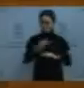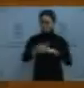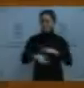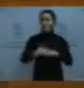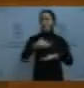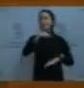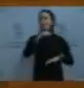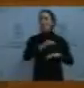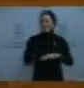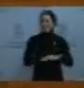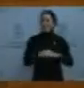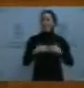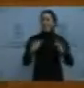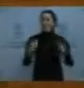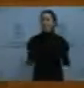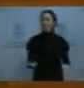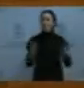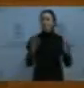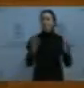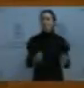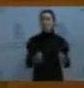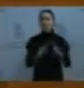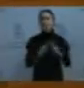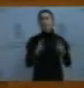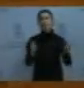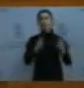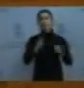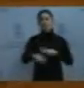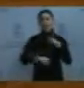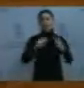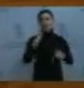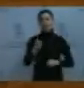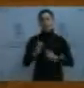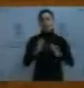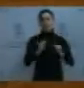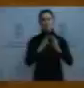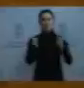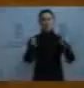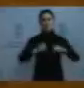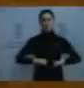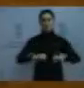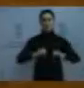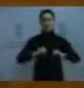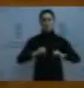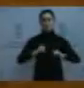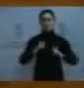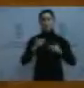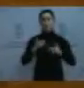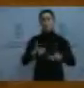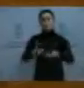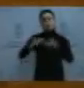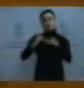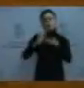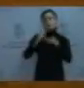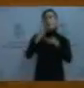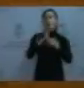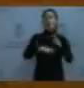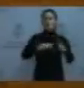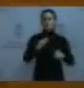conciertos que fija la necesidad de proceder a renovar conciertos, tras un periodo de cuatro años, nos obliga a hacerlo.